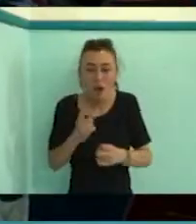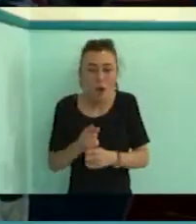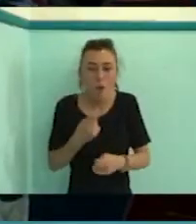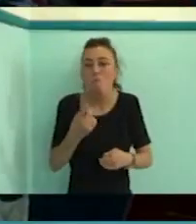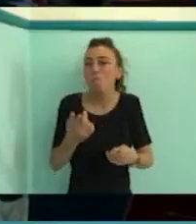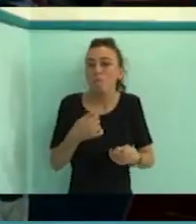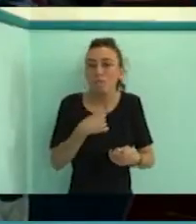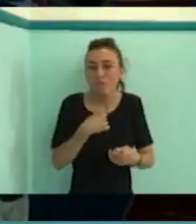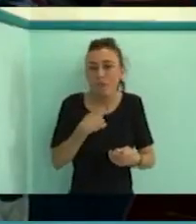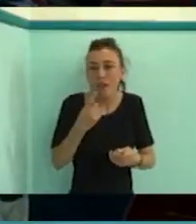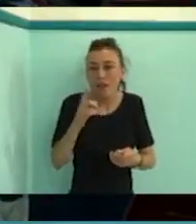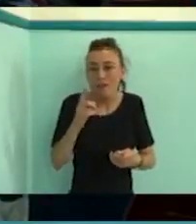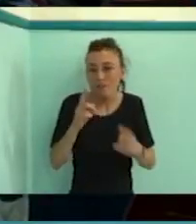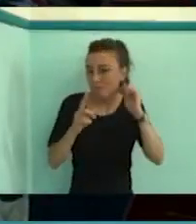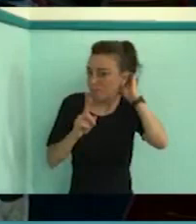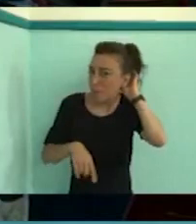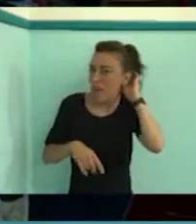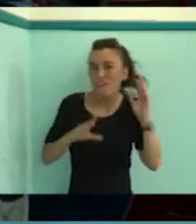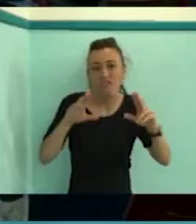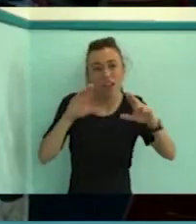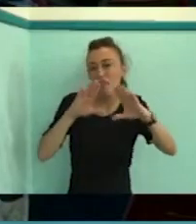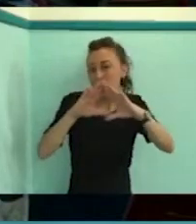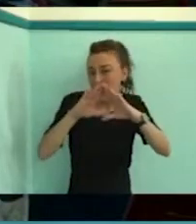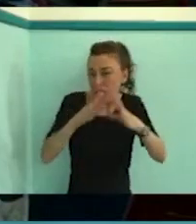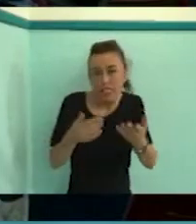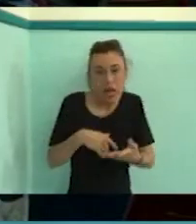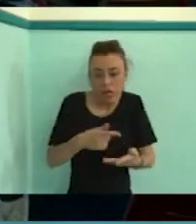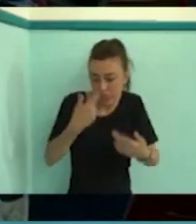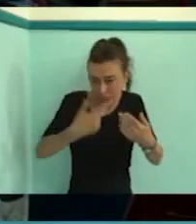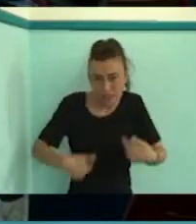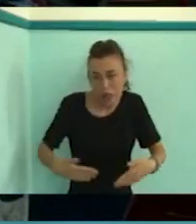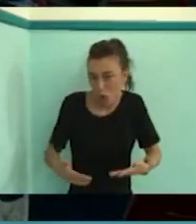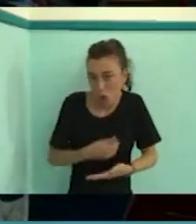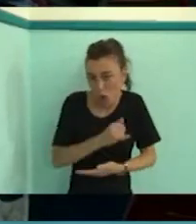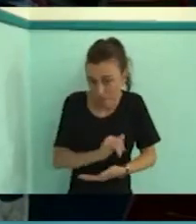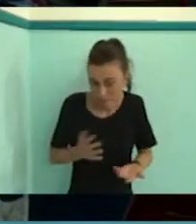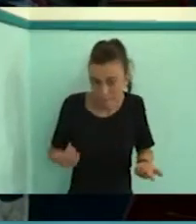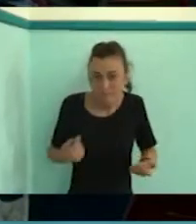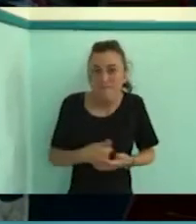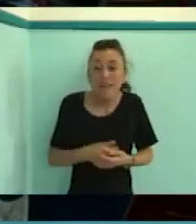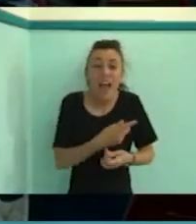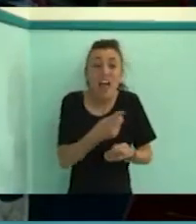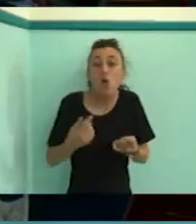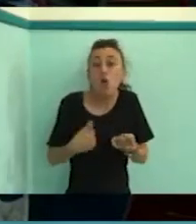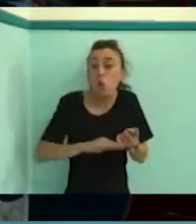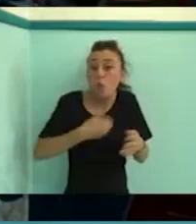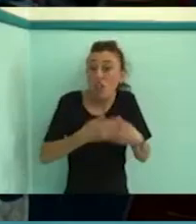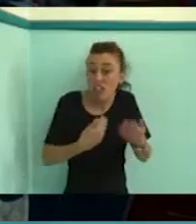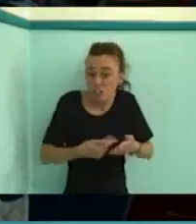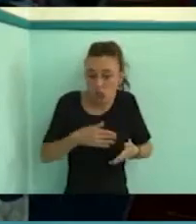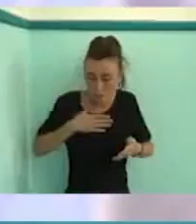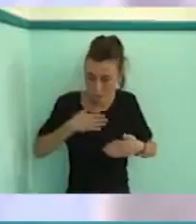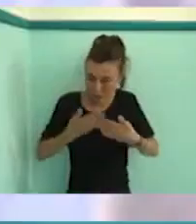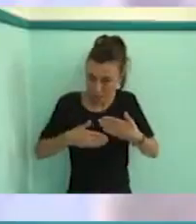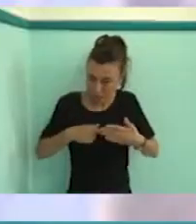e también esa compasión hacia el otro sabes de está está en su proceso Entonces yo puedo poner mis límites yo puedo proteger mi parcelita que es